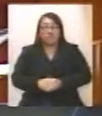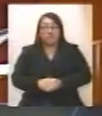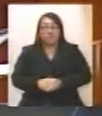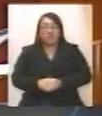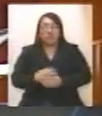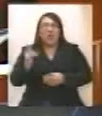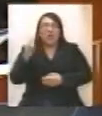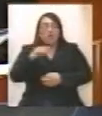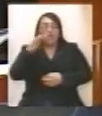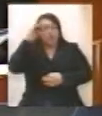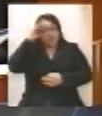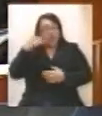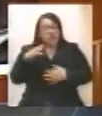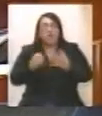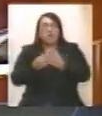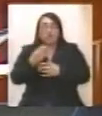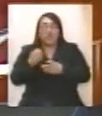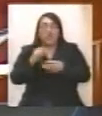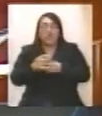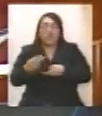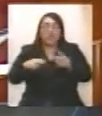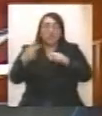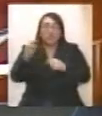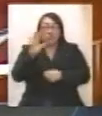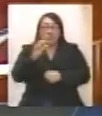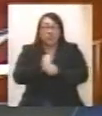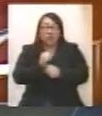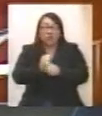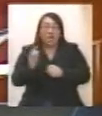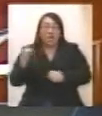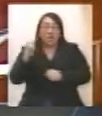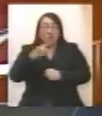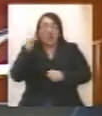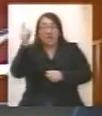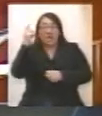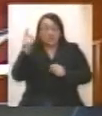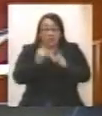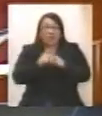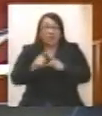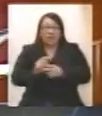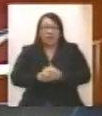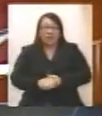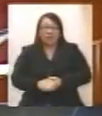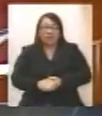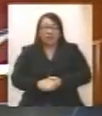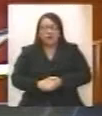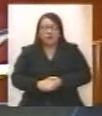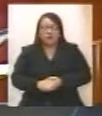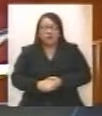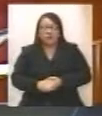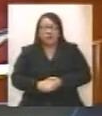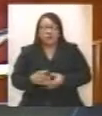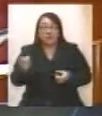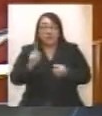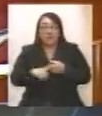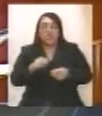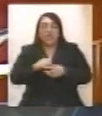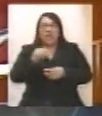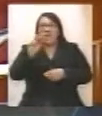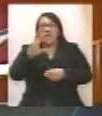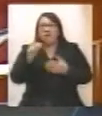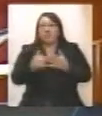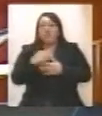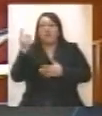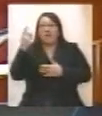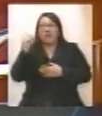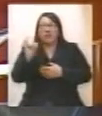aviación policial se modernizará e incrementará su flota de aviones y helicópteros, hasta en 3 nuevos